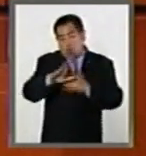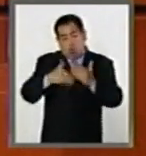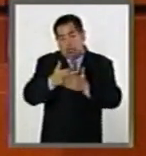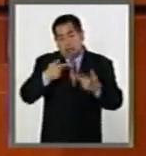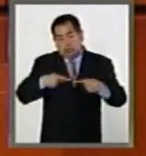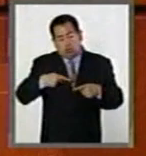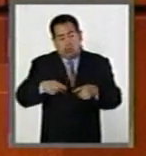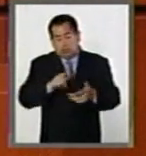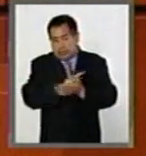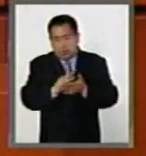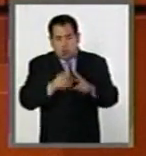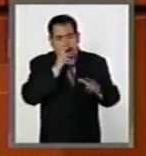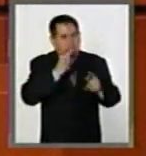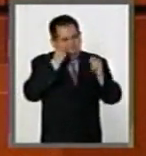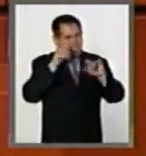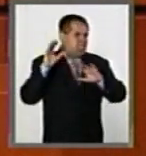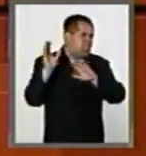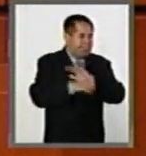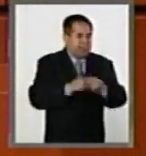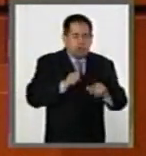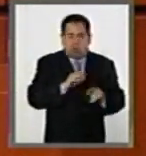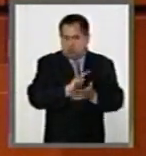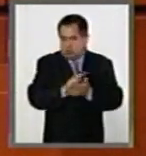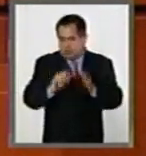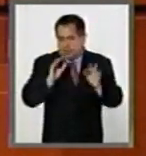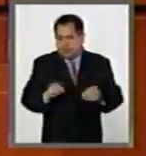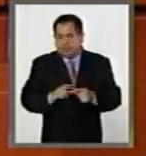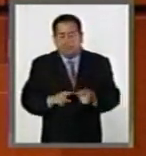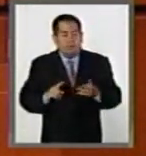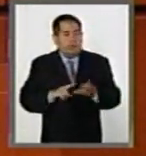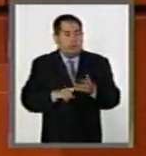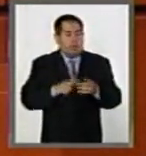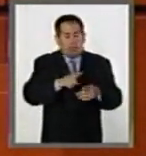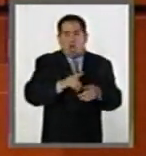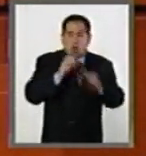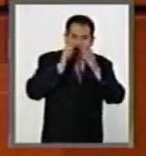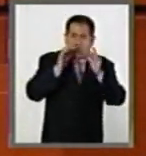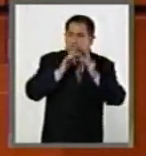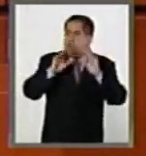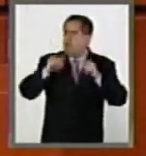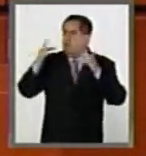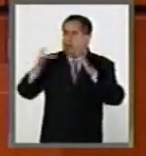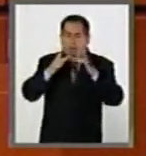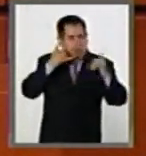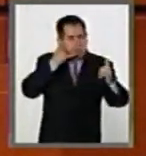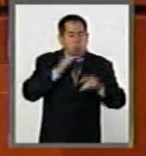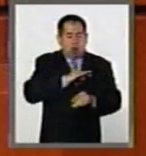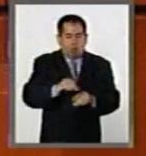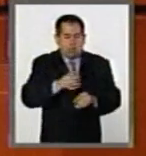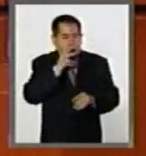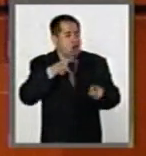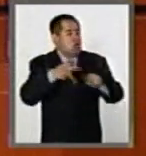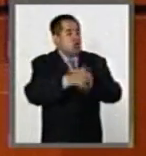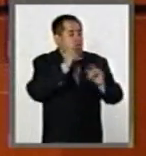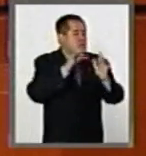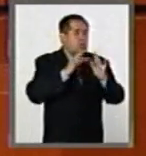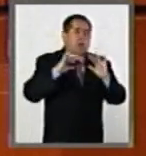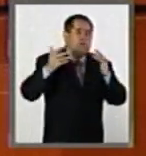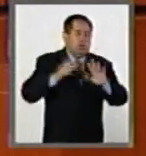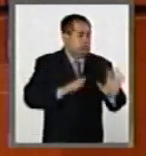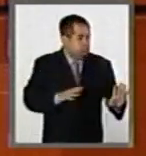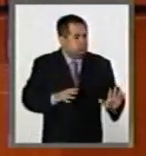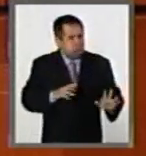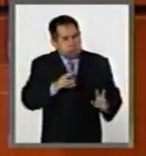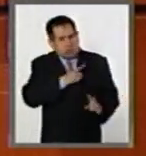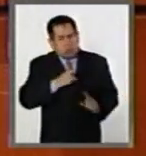estas personas menores de 18 años de edad, prohibición de incomunicación, información a la persona adolescente